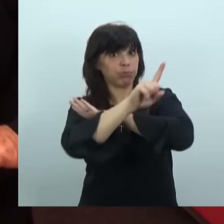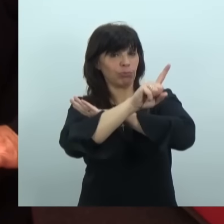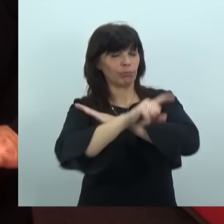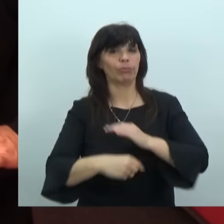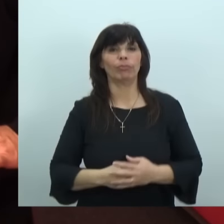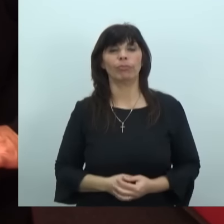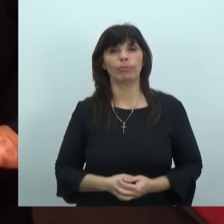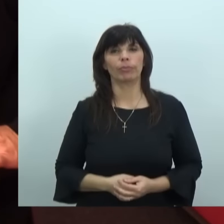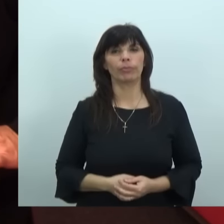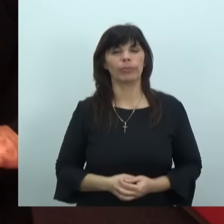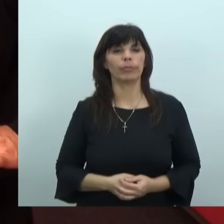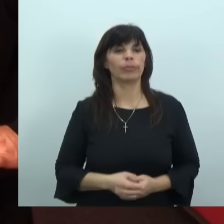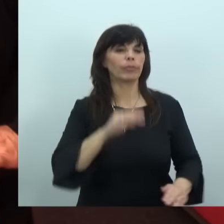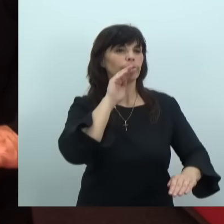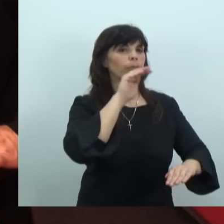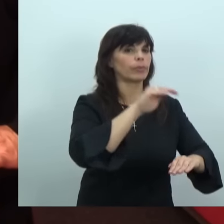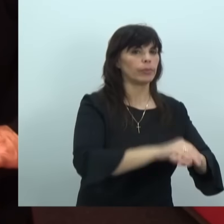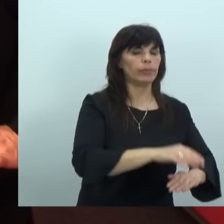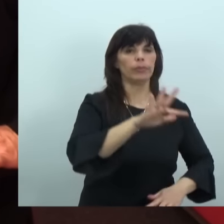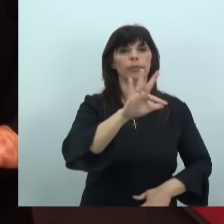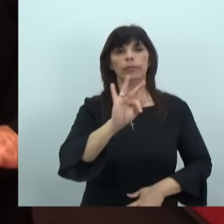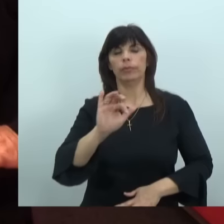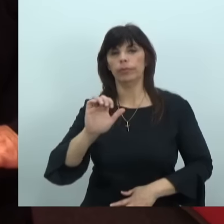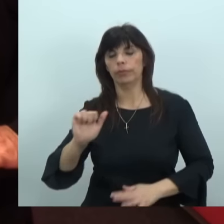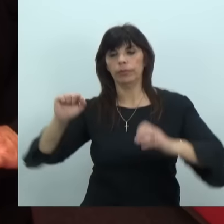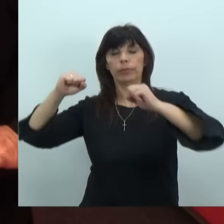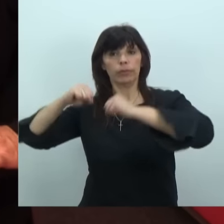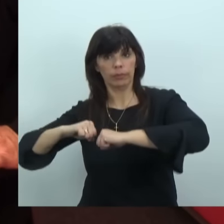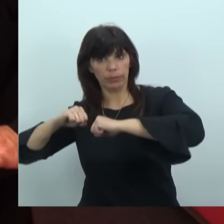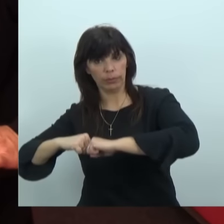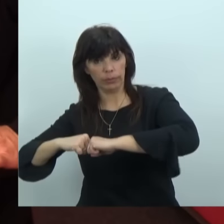La obediencia, la fe, la madurez.